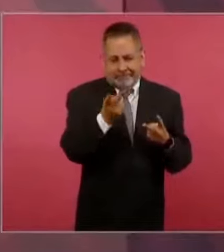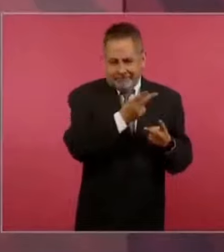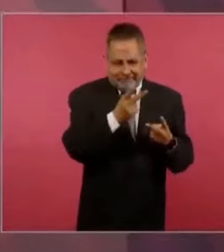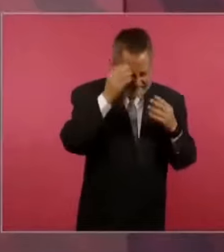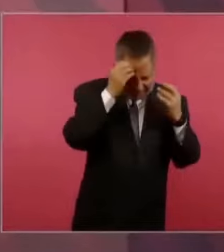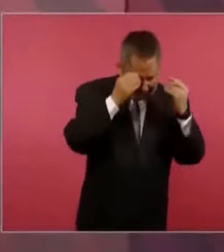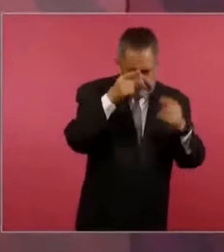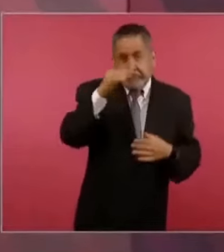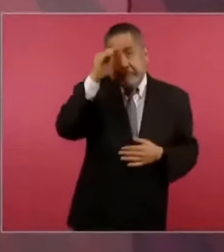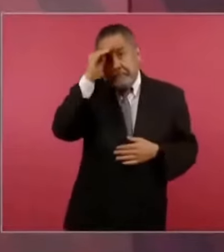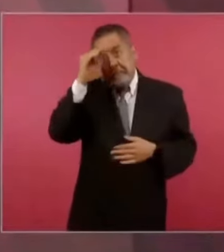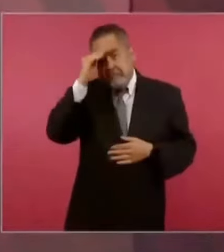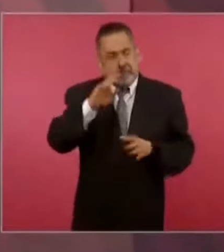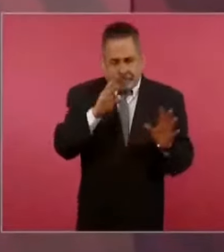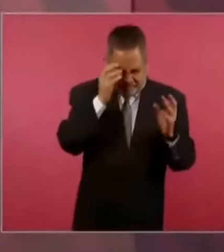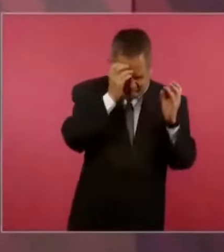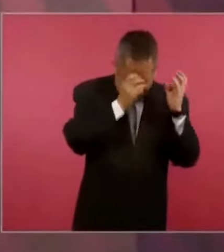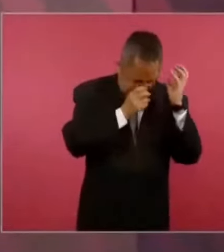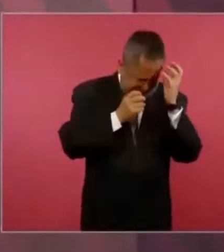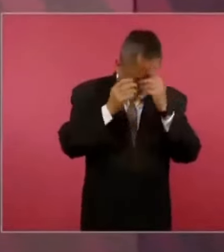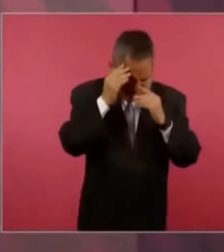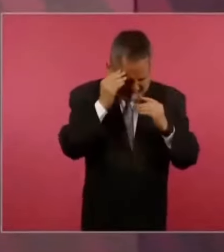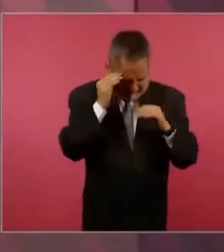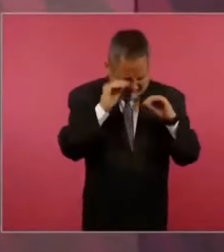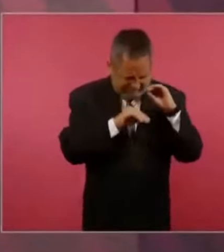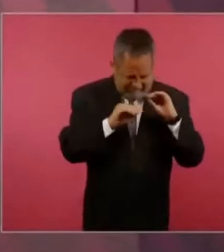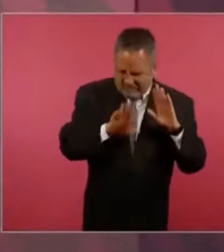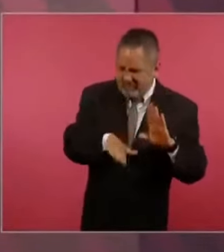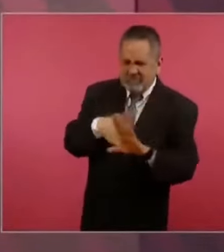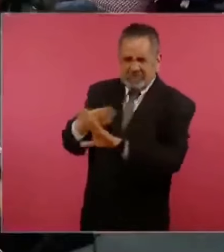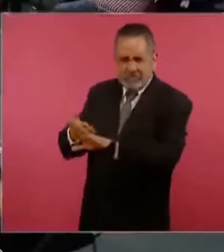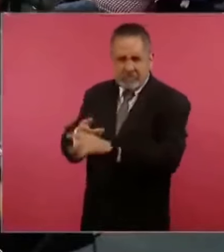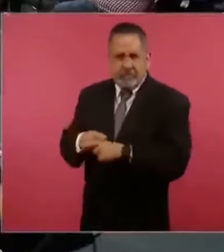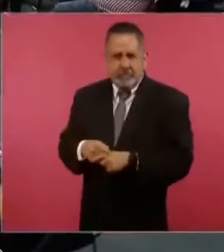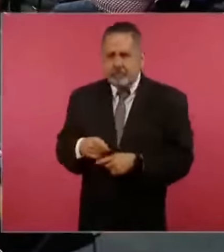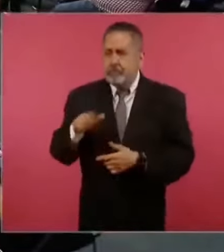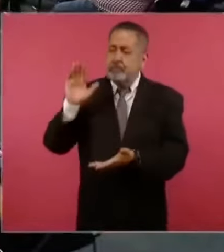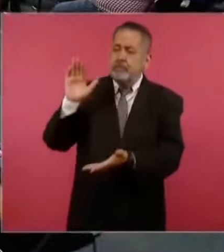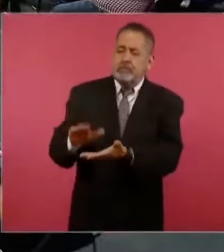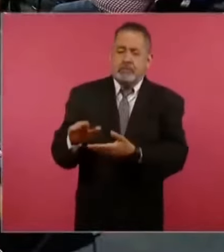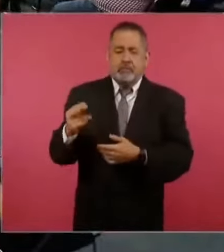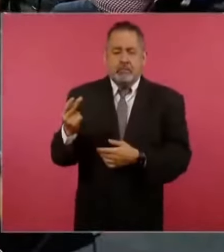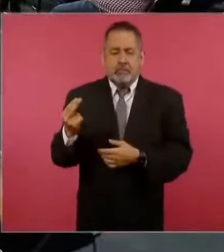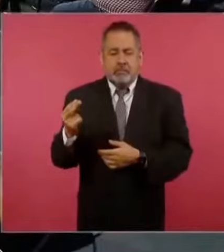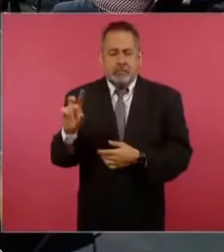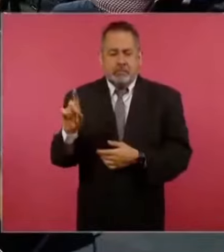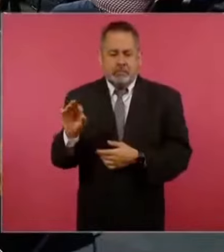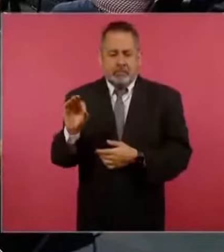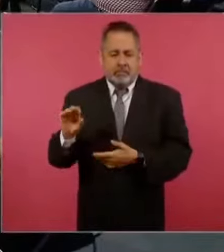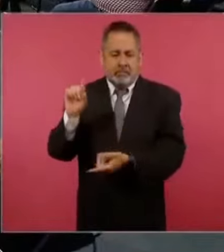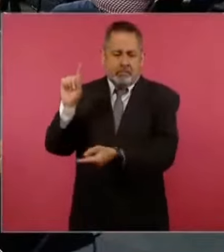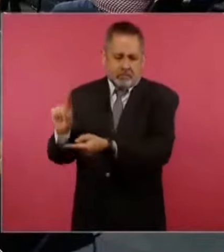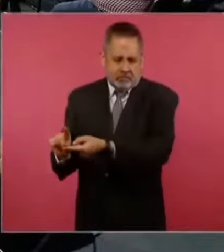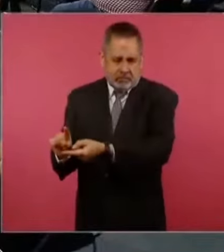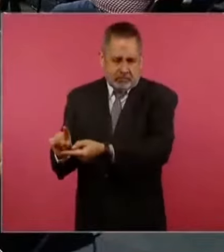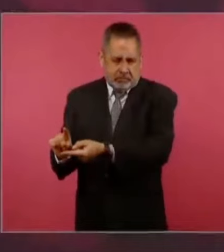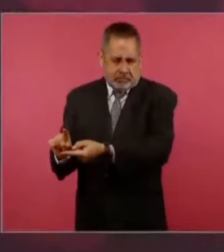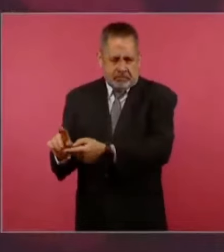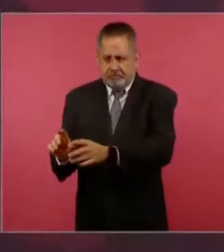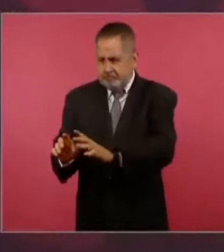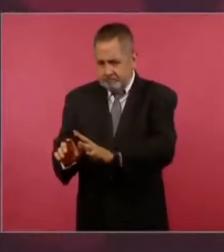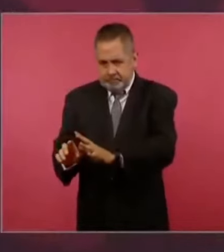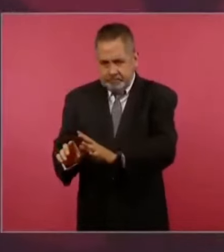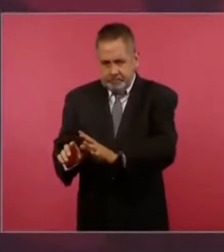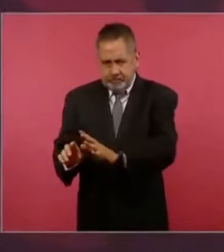no lo pensaron sino lo tramaron 25 30% que nosotros hemos ido